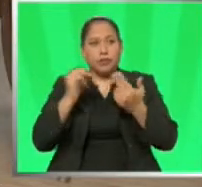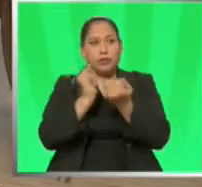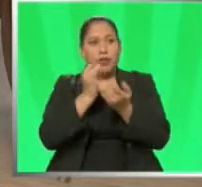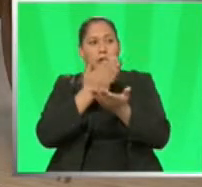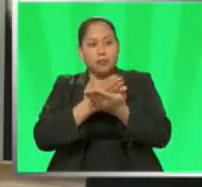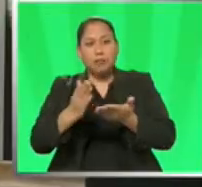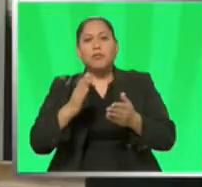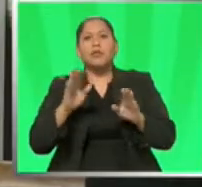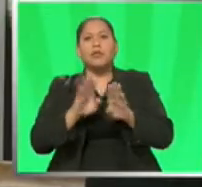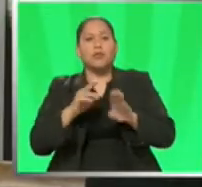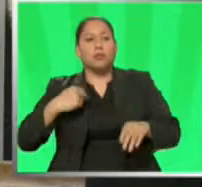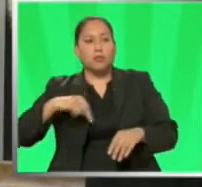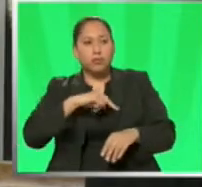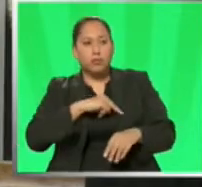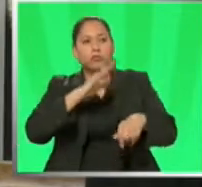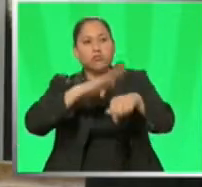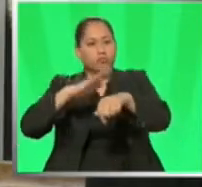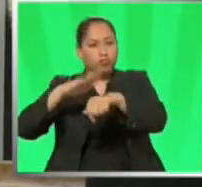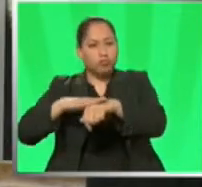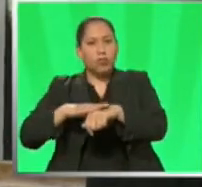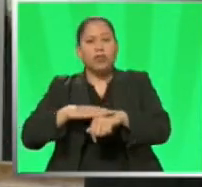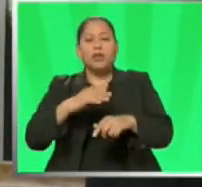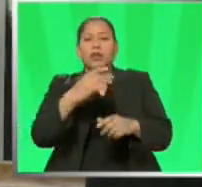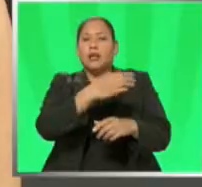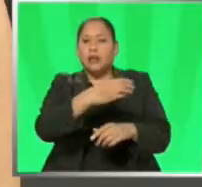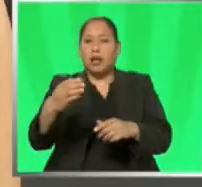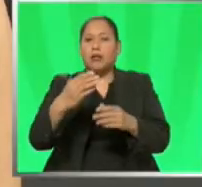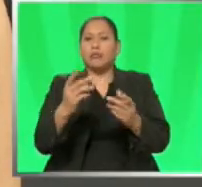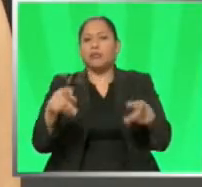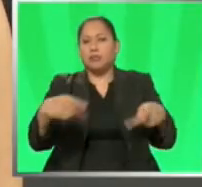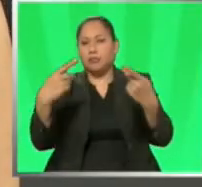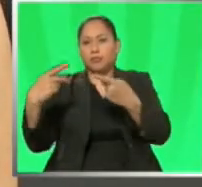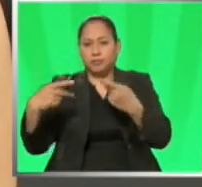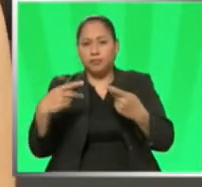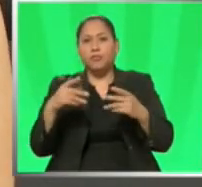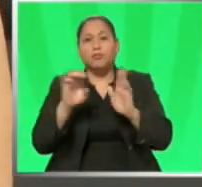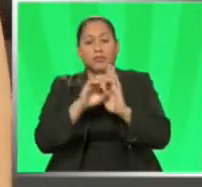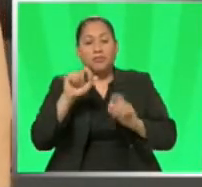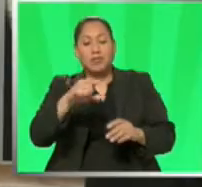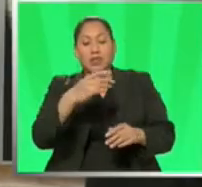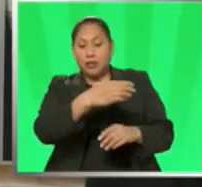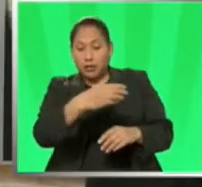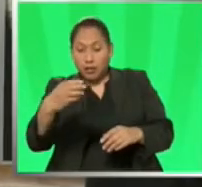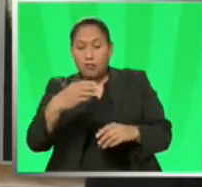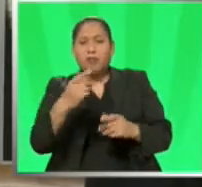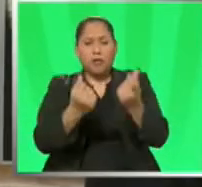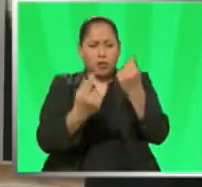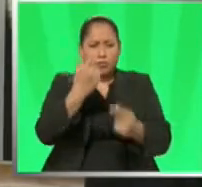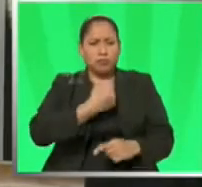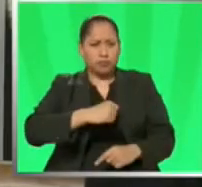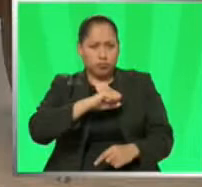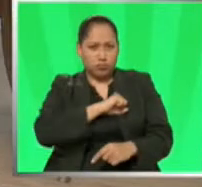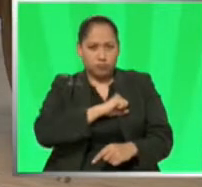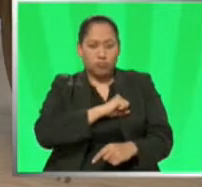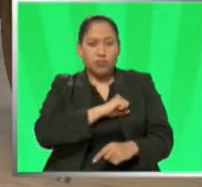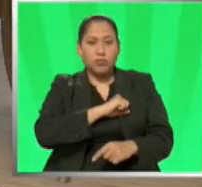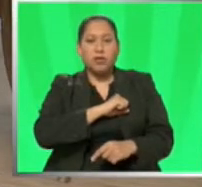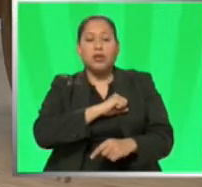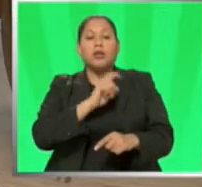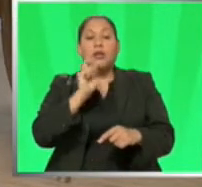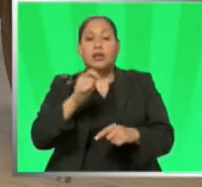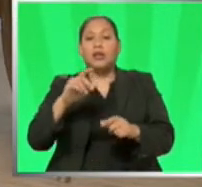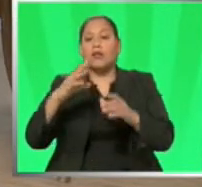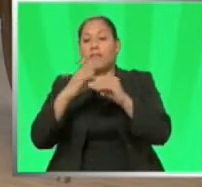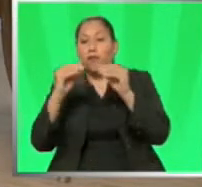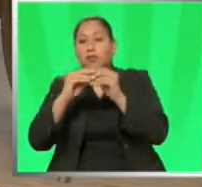lado, pues buscar una forma de promover sus productos, porque lamentablemente dentro de los productos saludables, lo que menos se está consumiendo